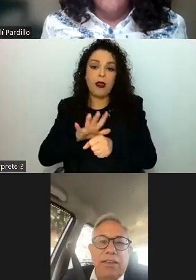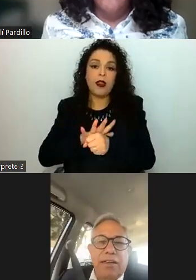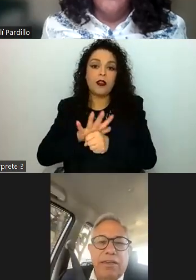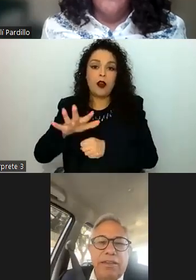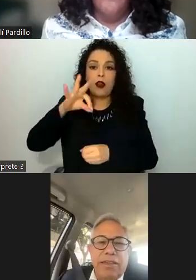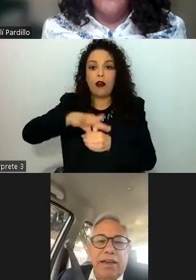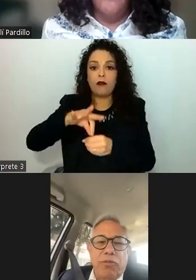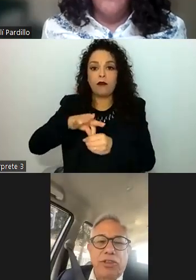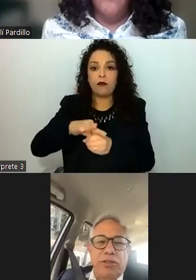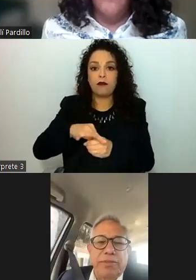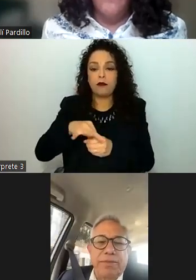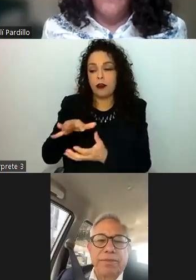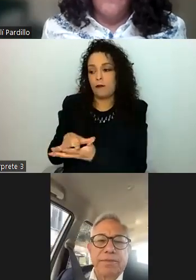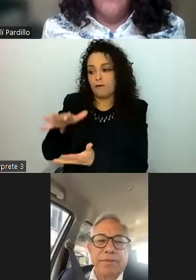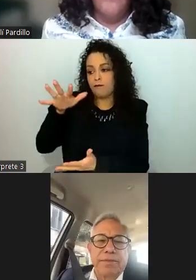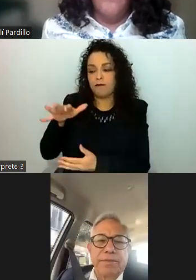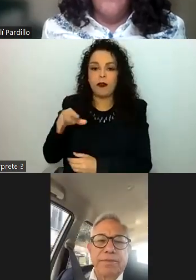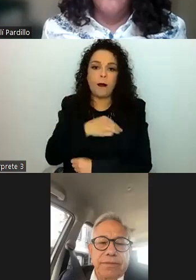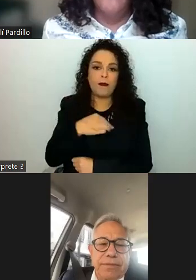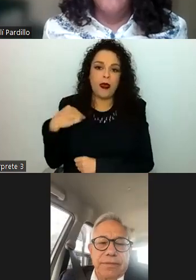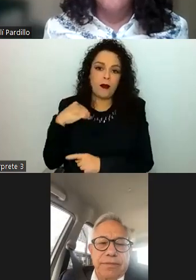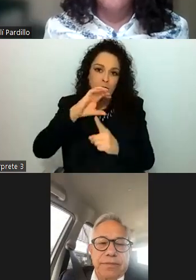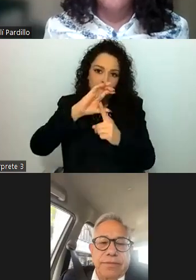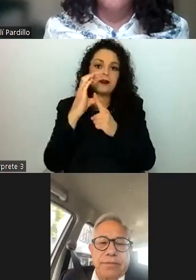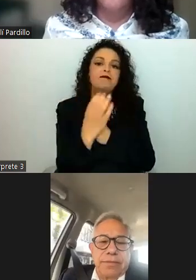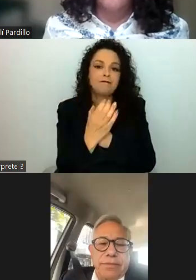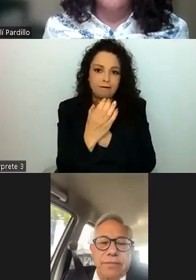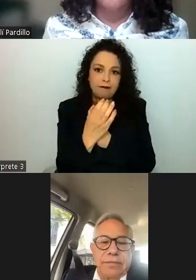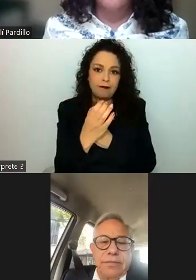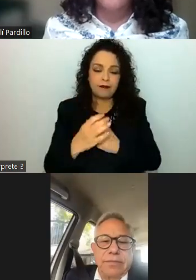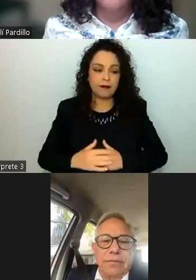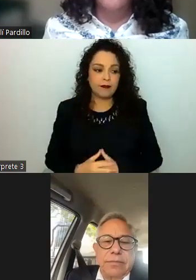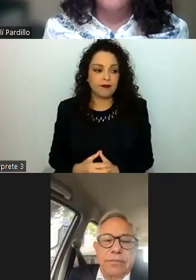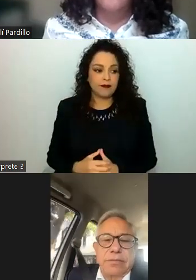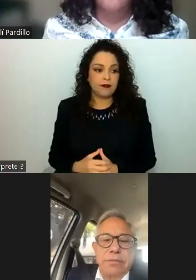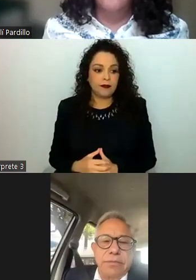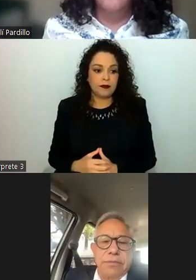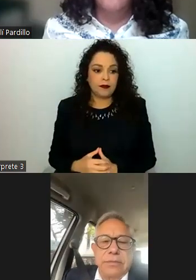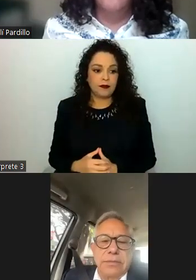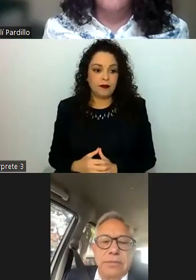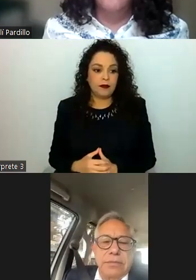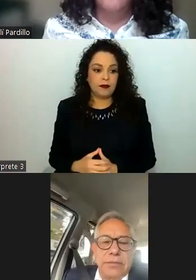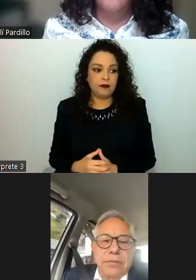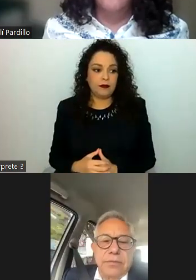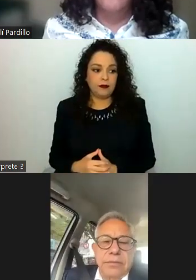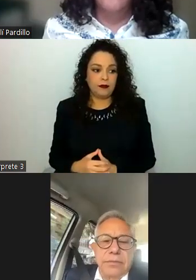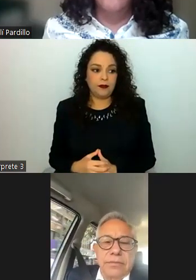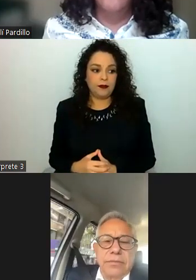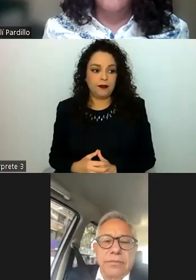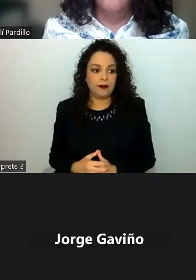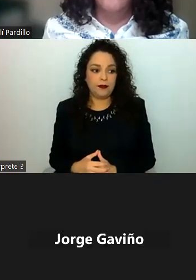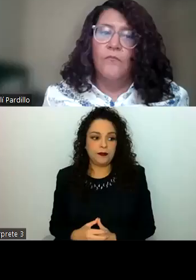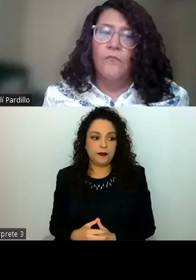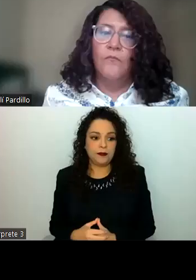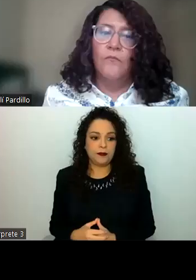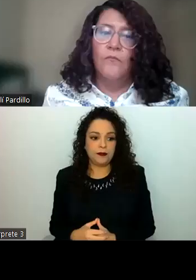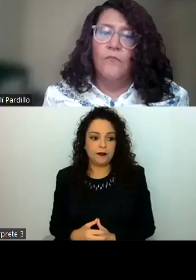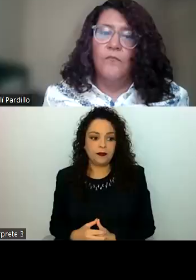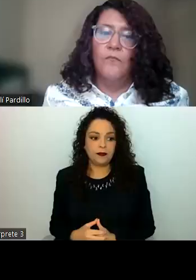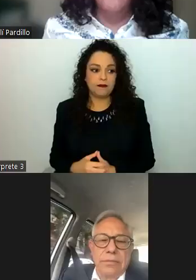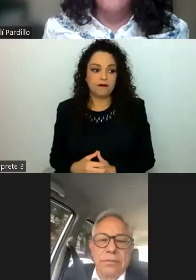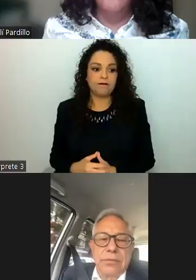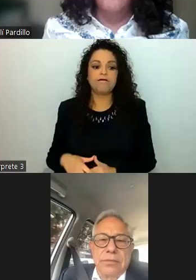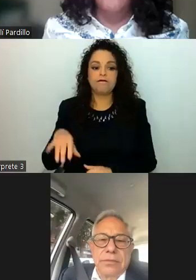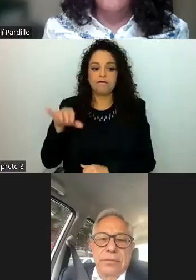de la comisión. Sí, presidente. En este momento le solicito a la diputada secretaria